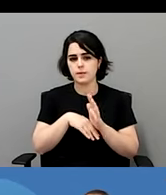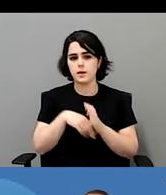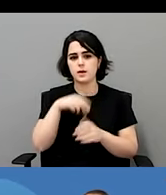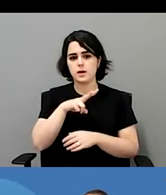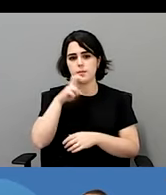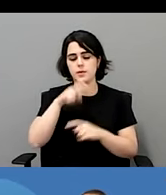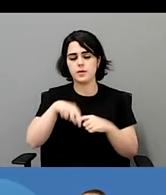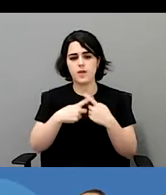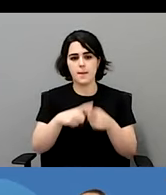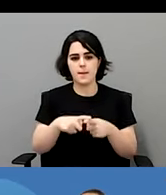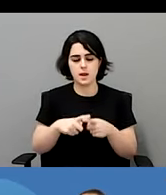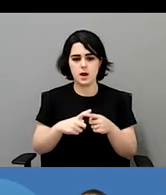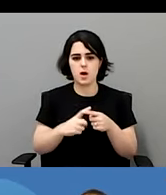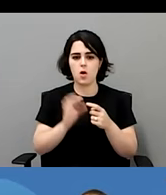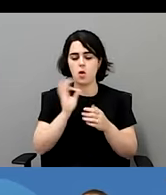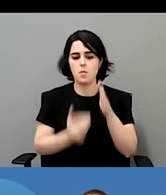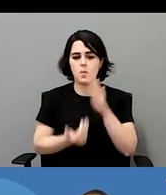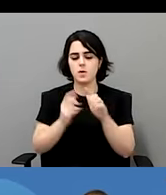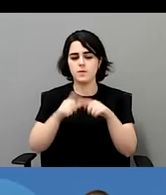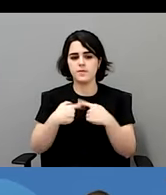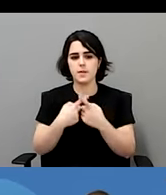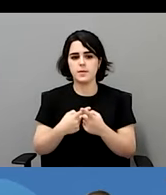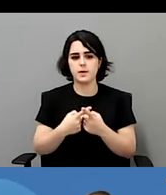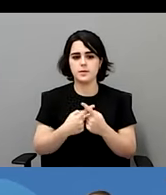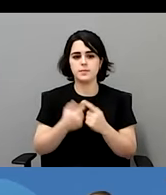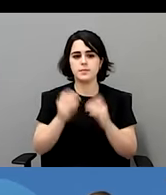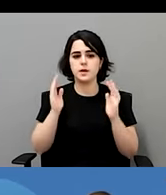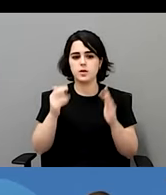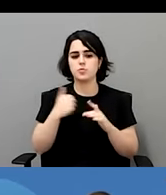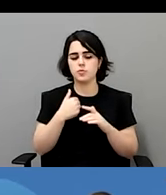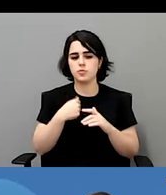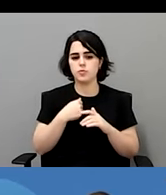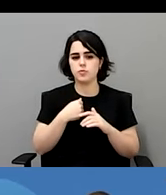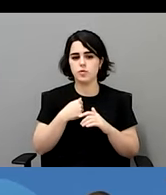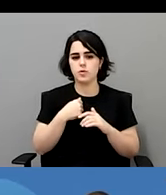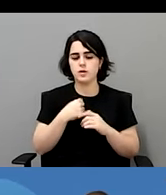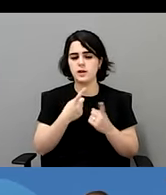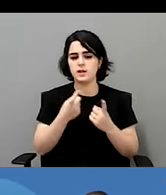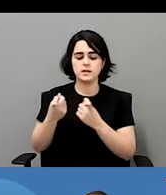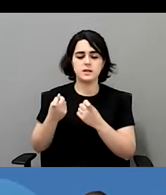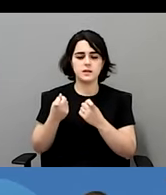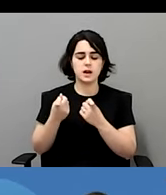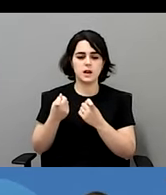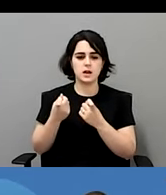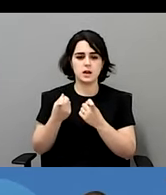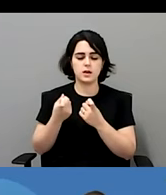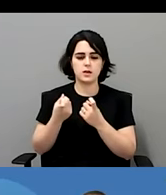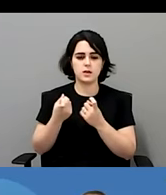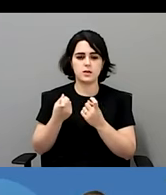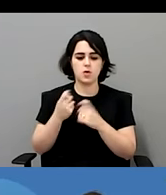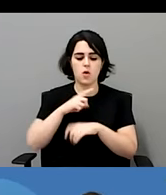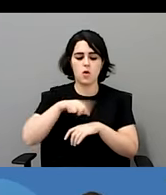farmacodenfermal. Pero yo necesitaría bastante más